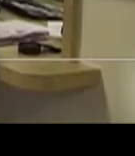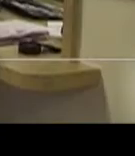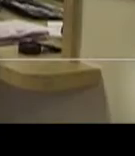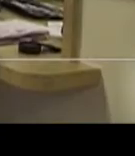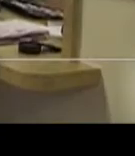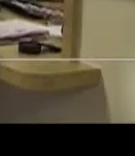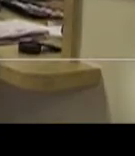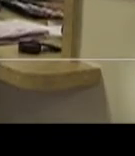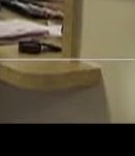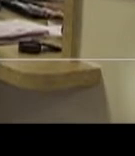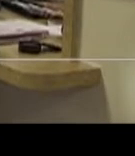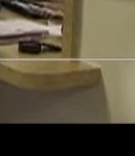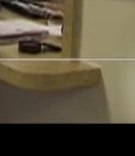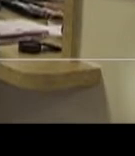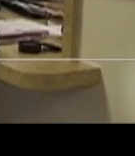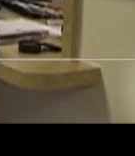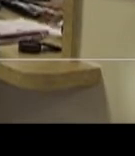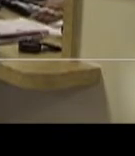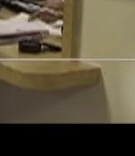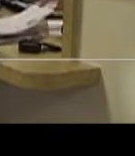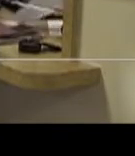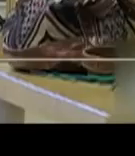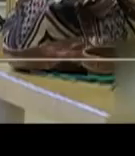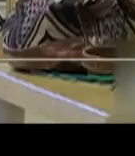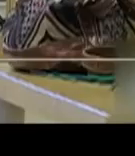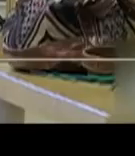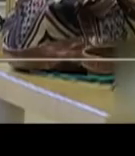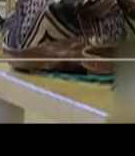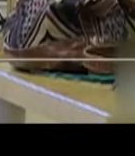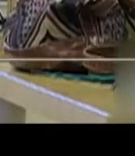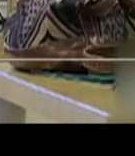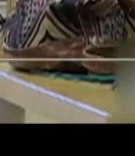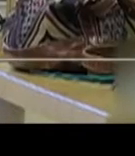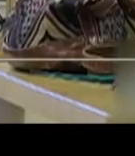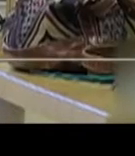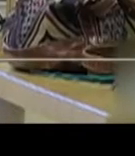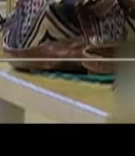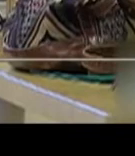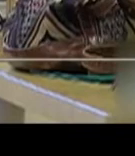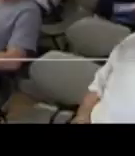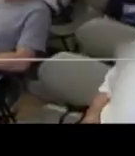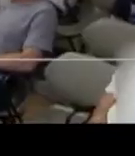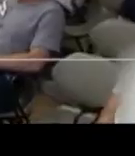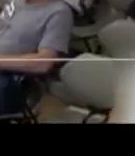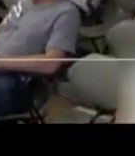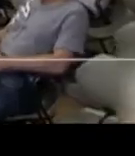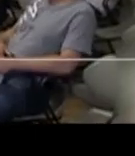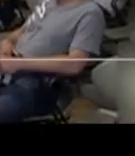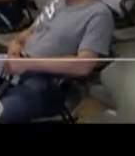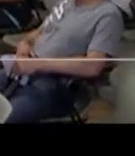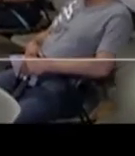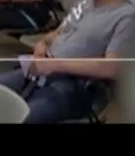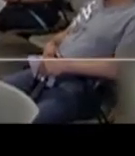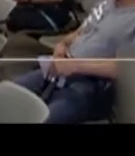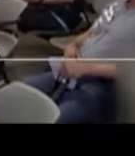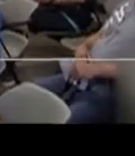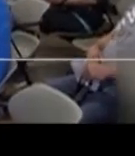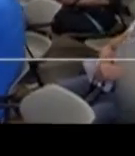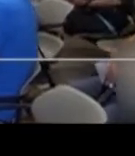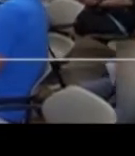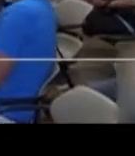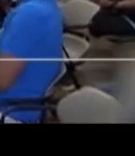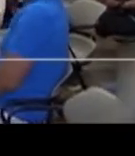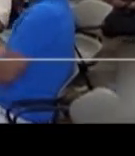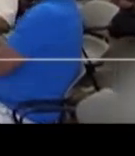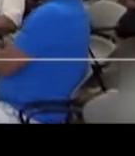Básicamente, la razón de la reversa es la proximidad de las elecciones en noviembre, cuando se